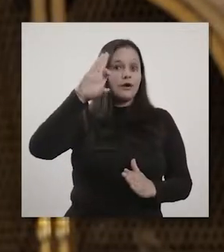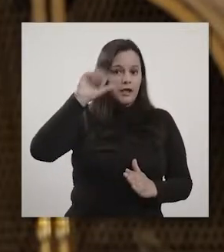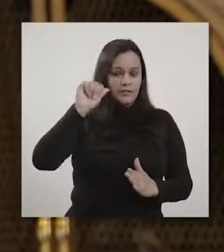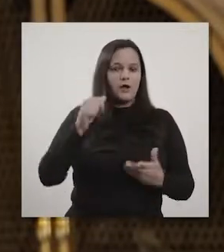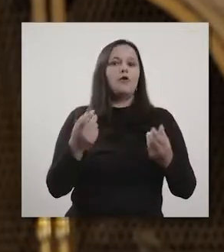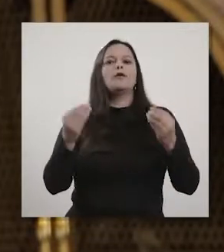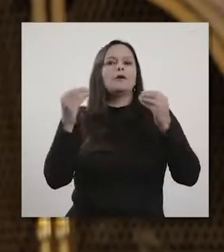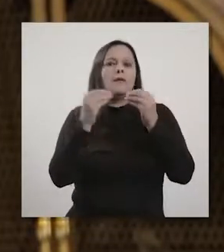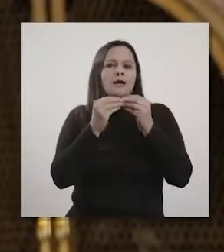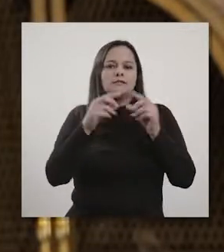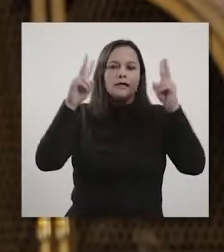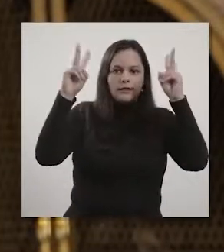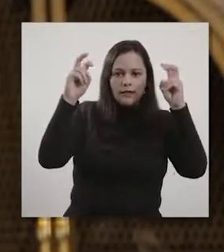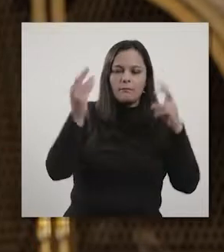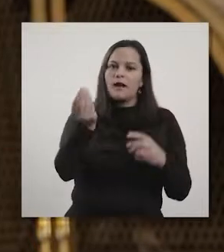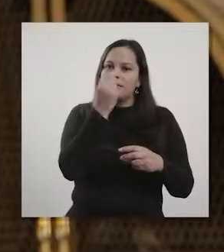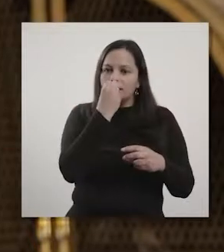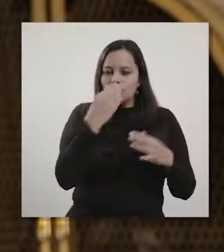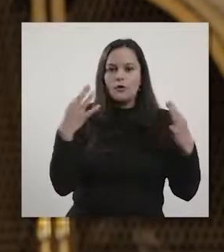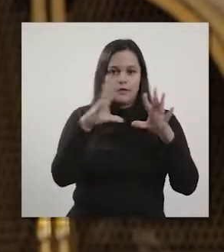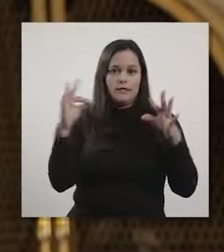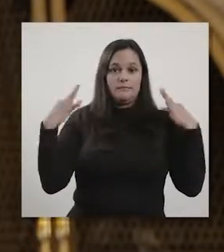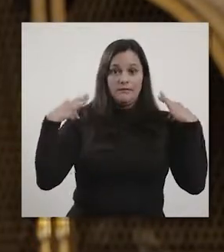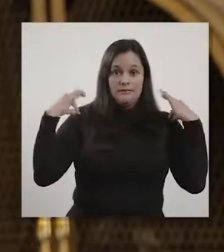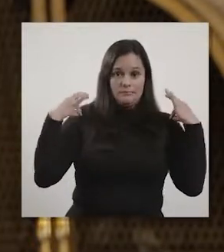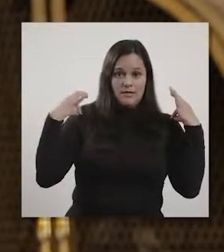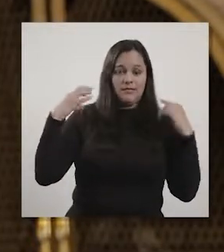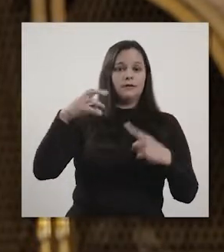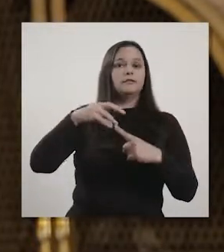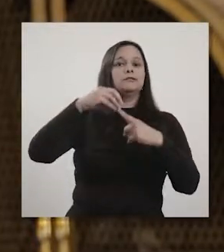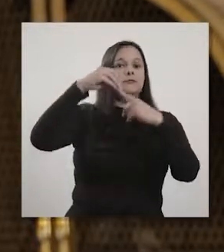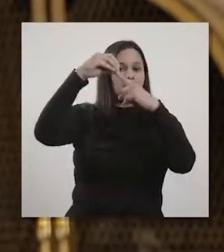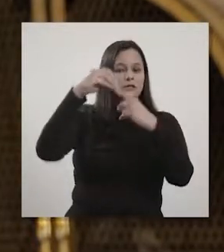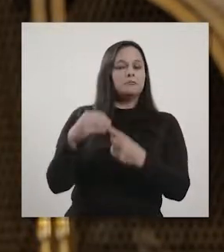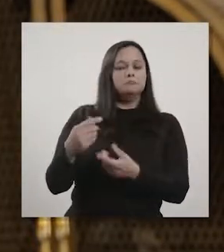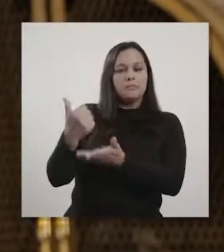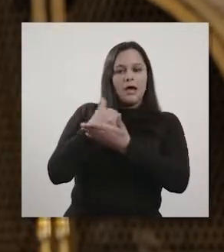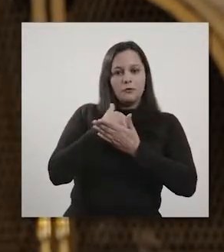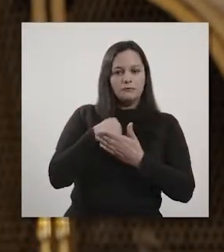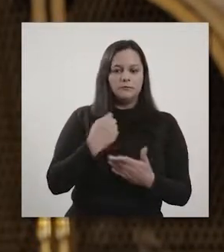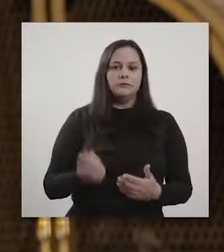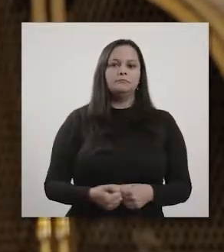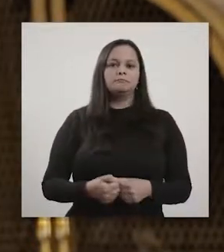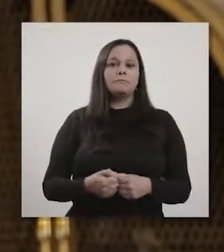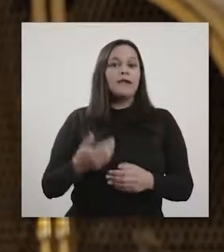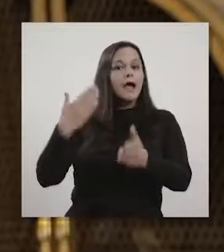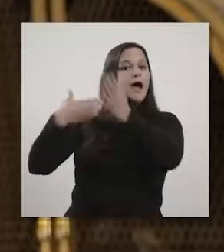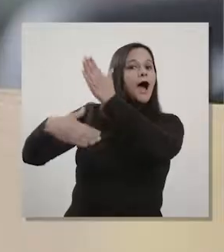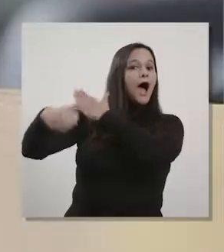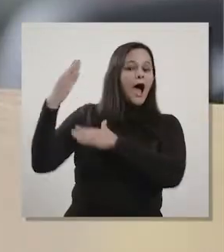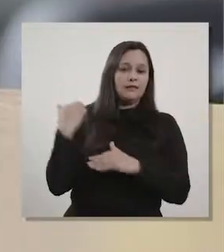a la renta. Lo que me descuentan mensualmente, tema de alimentación y vestimenta, que es lo que principalmente ayuda en mi